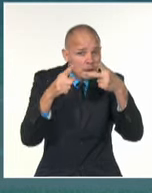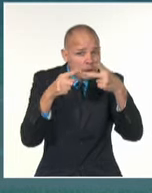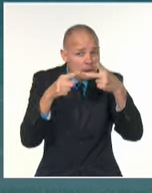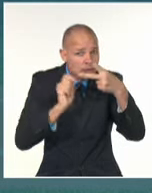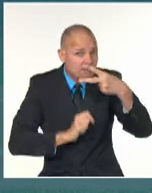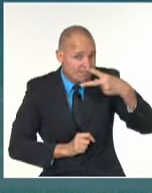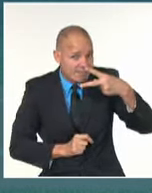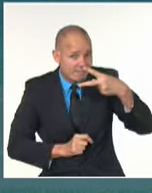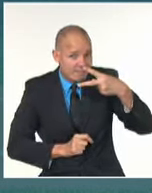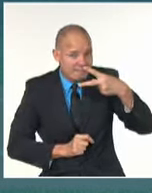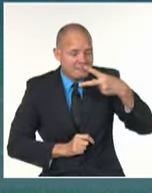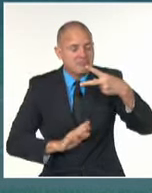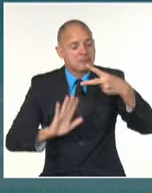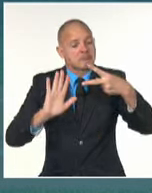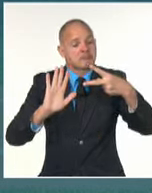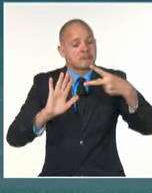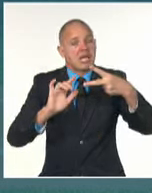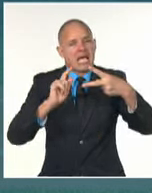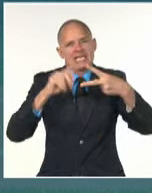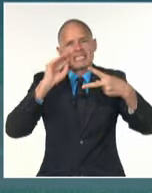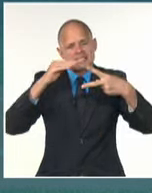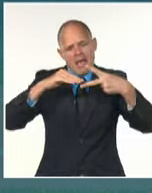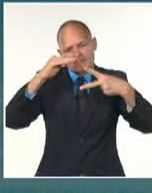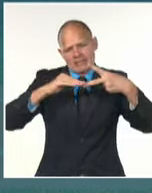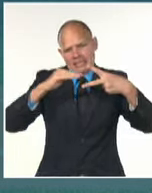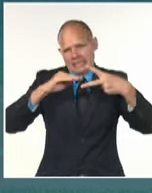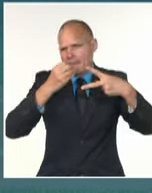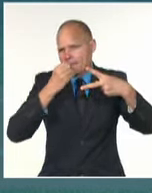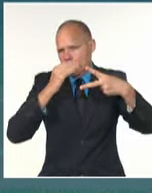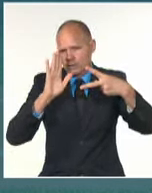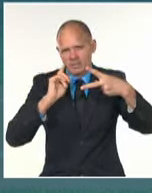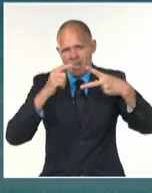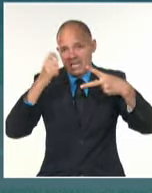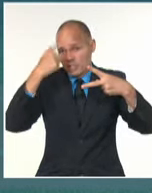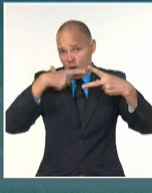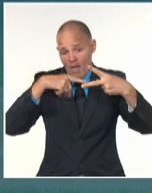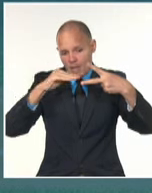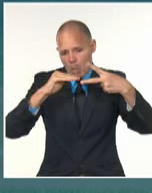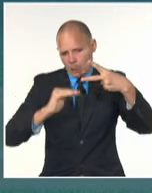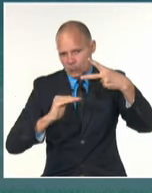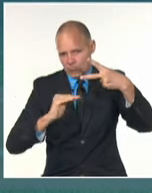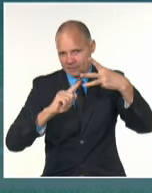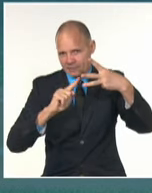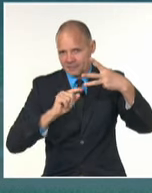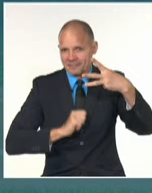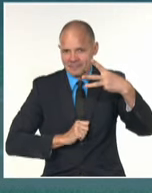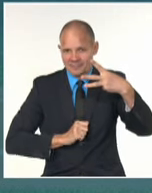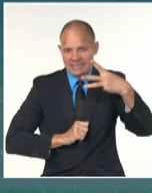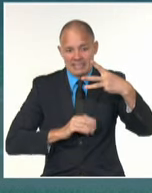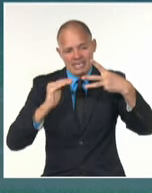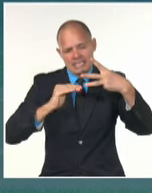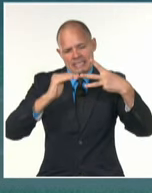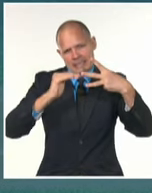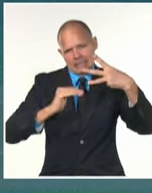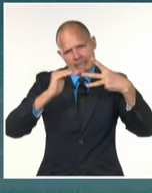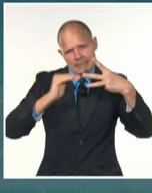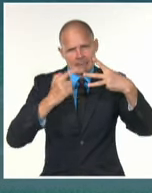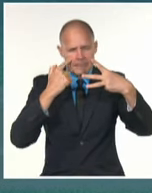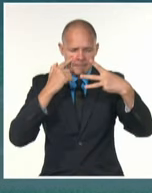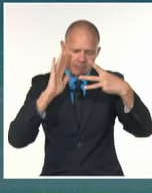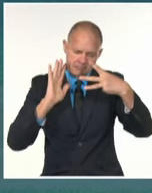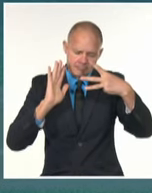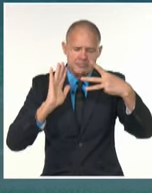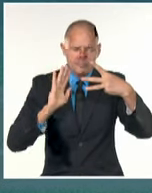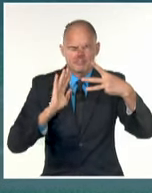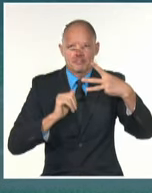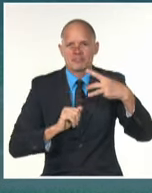lugar, aunque tengan más diferencia que Ciego de Ávila, que ocupa el tercer peldaño por promedio de ganados y perdidos, que es el que